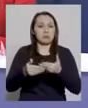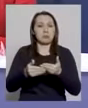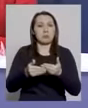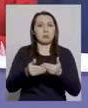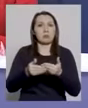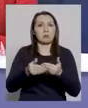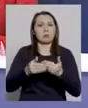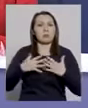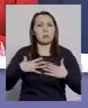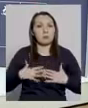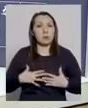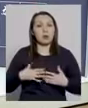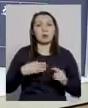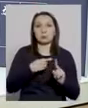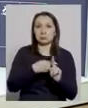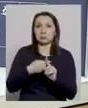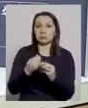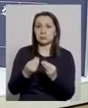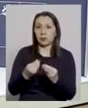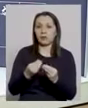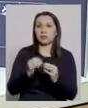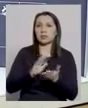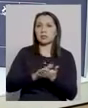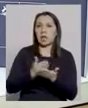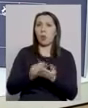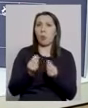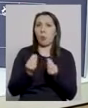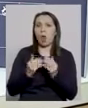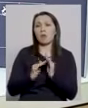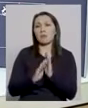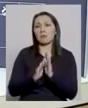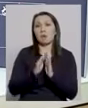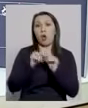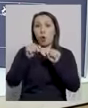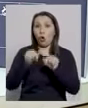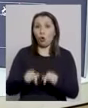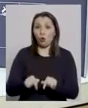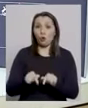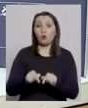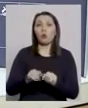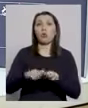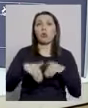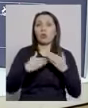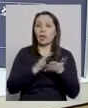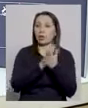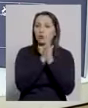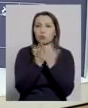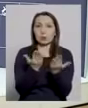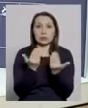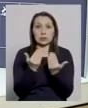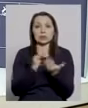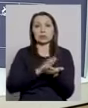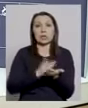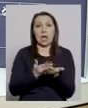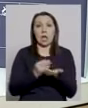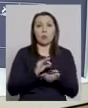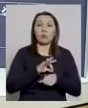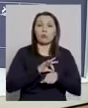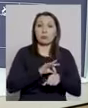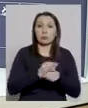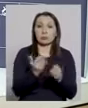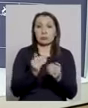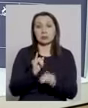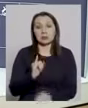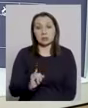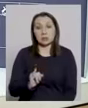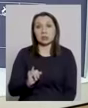evolucionando favorablemente, en condiciones de salud favorables. Hoy día se le están aplicando todas las necesidades de salud que necesita y